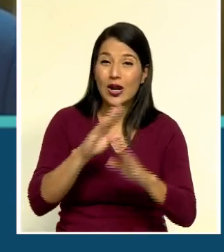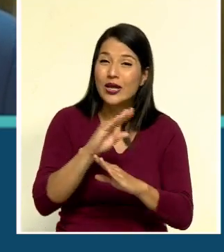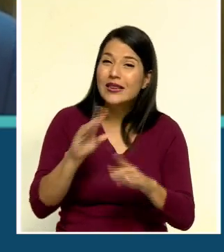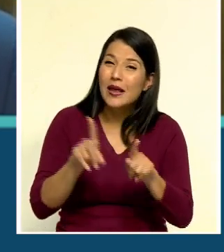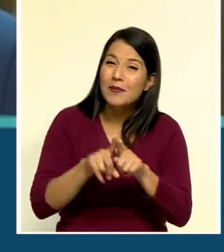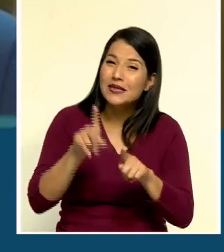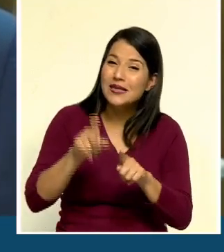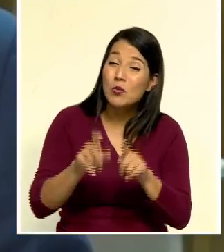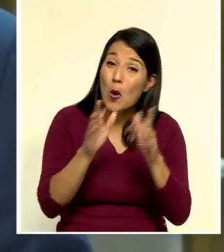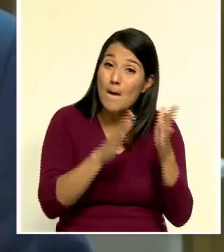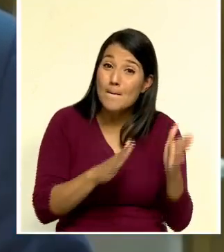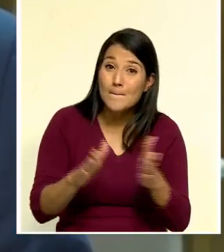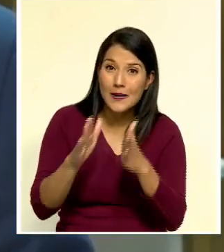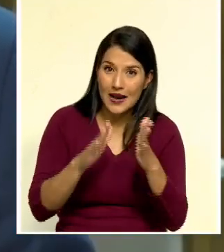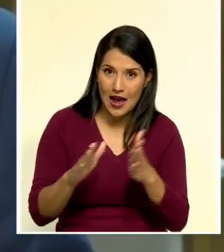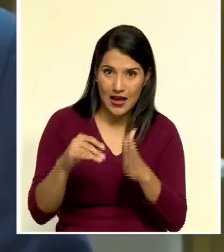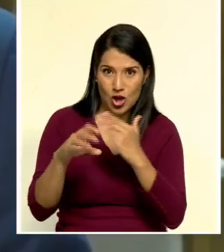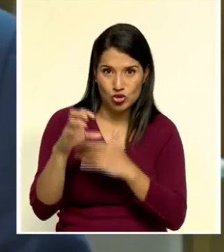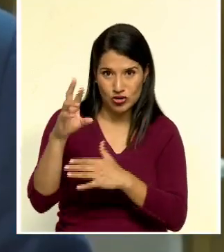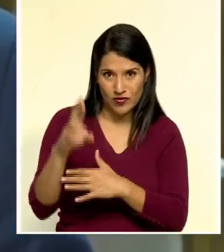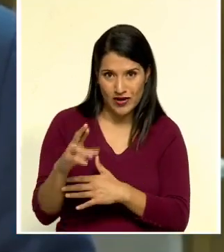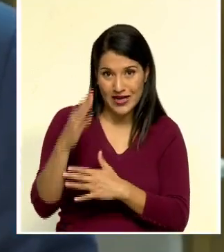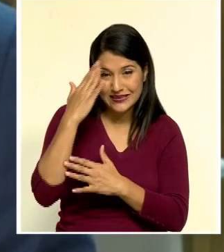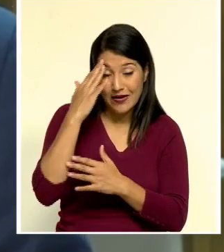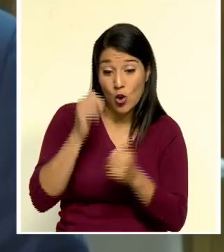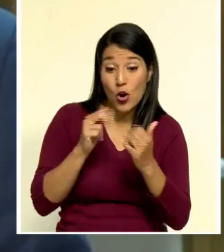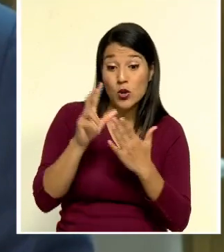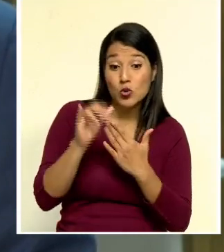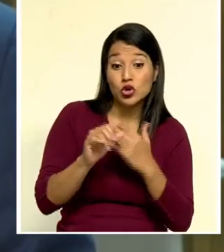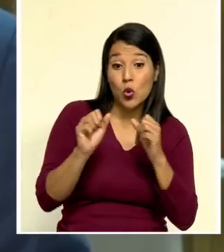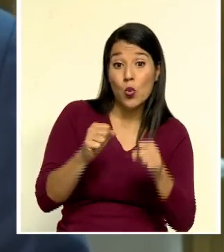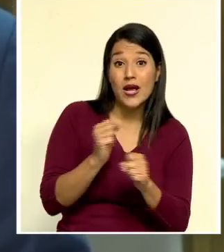planificación país de cuáles son los proyectos que se pueden ejecutar en 4